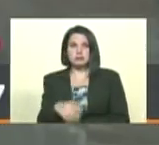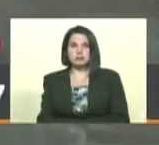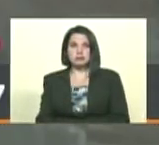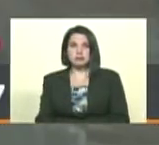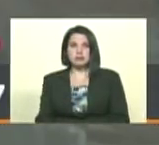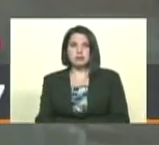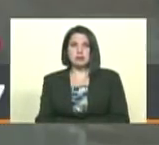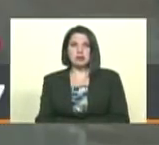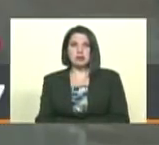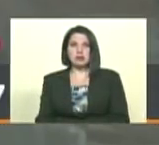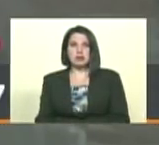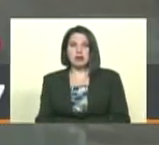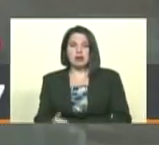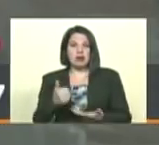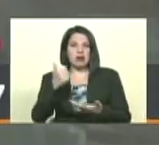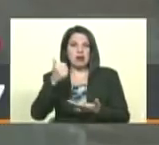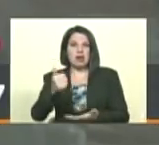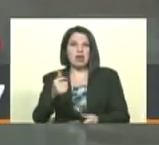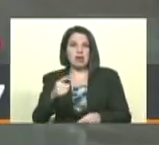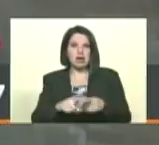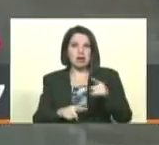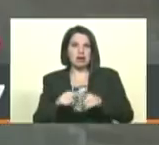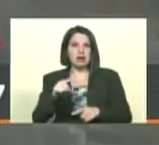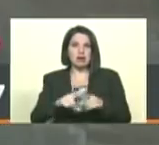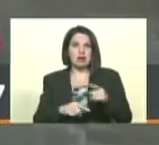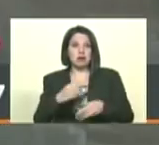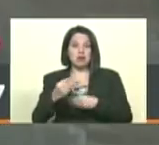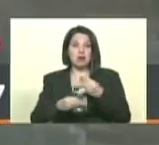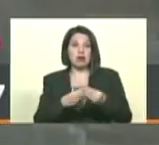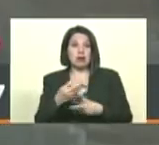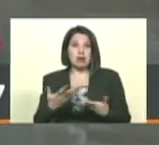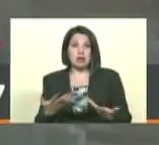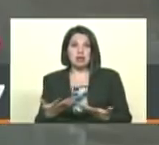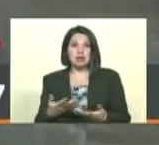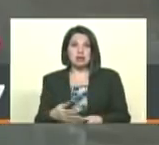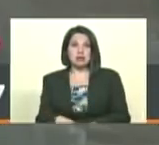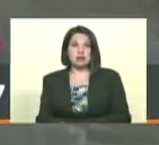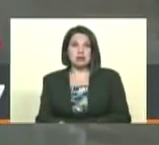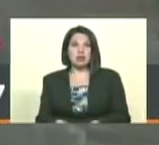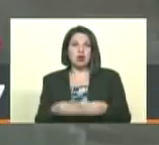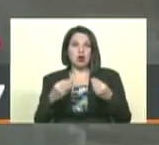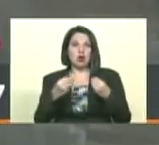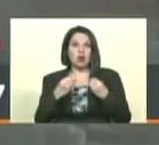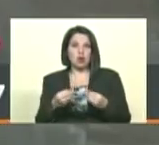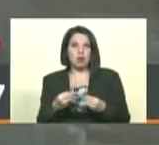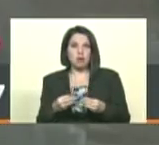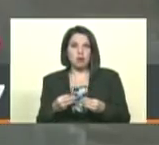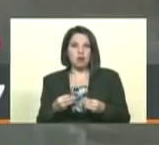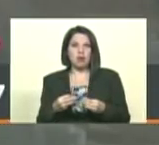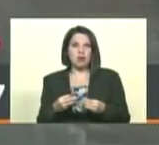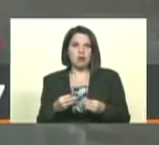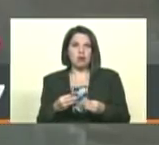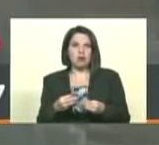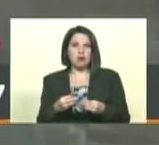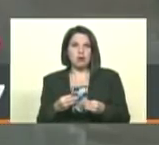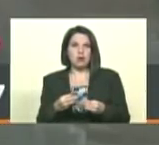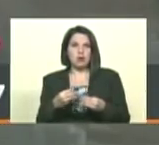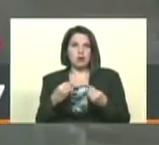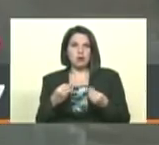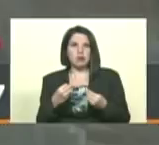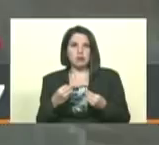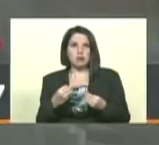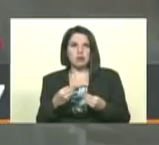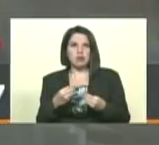Las garantías, lo que hace sólido el proceso electoral, en gran parte, por supuesto, son